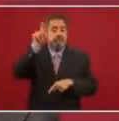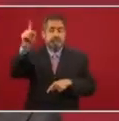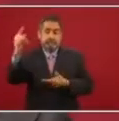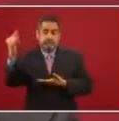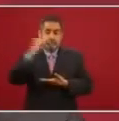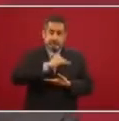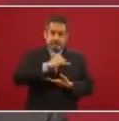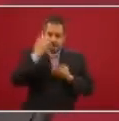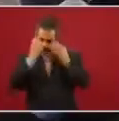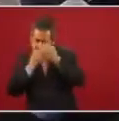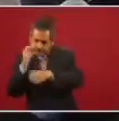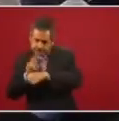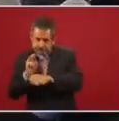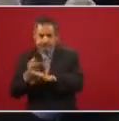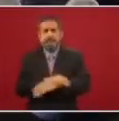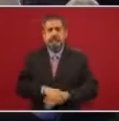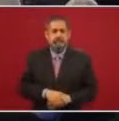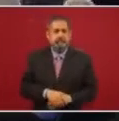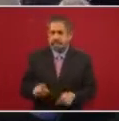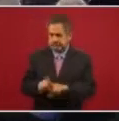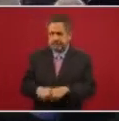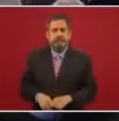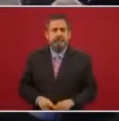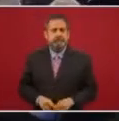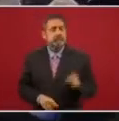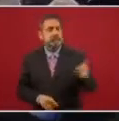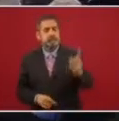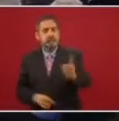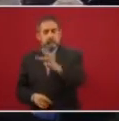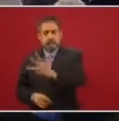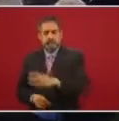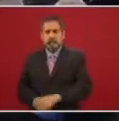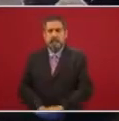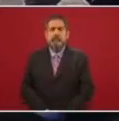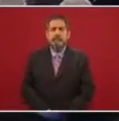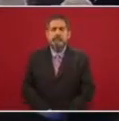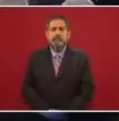protección teníamos a dos mujeres perdón allá la colega usted y tránsito